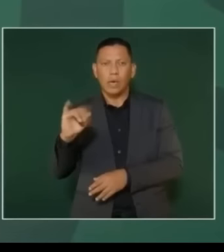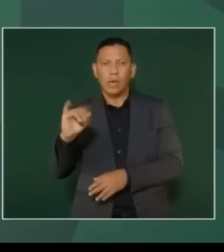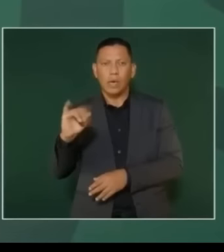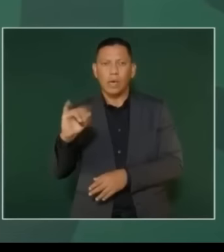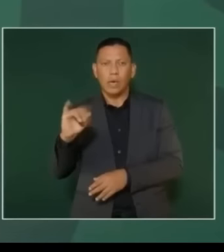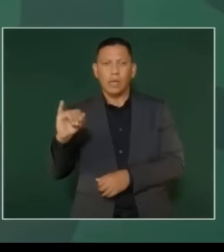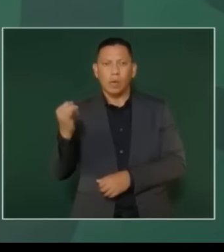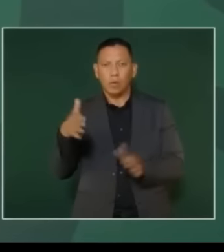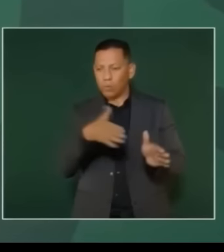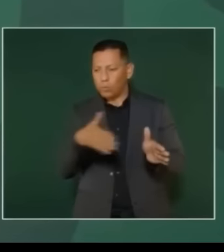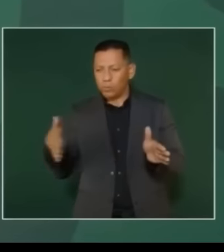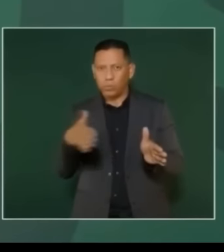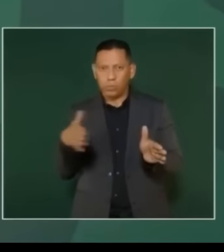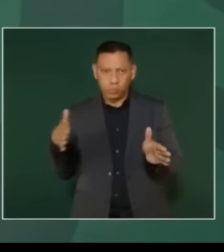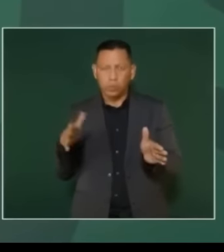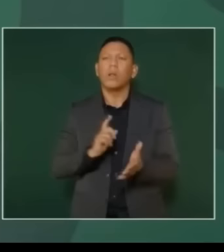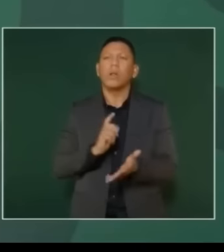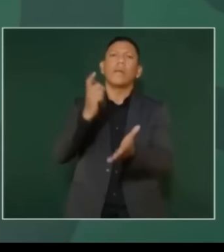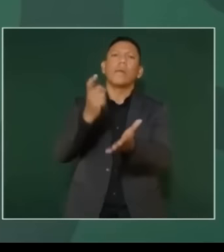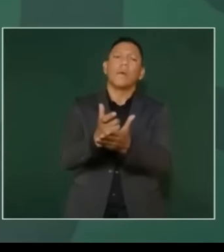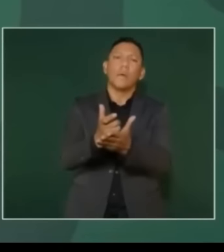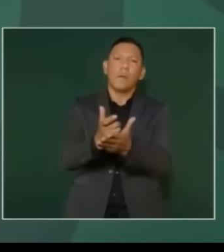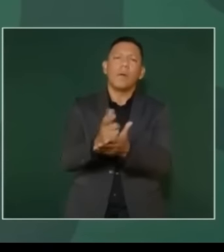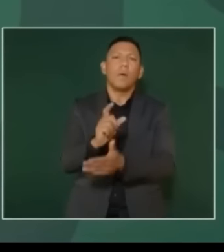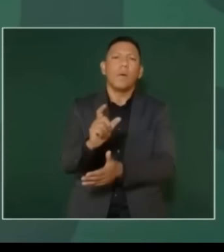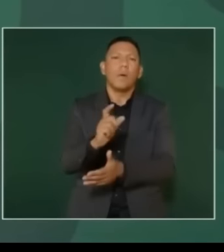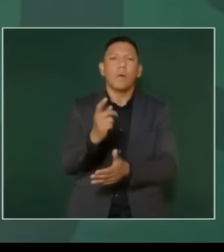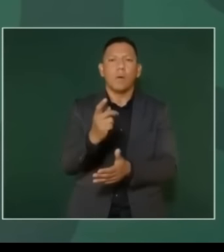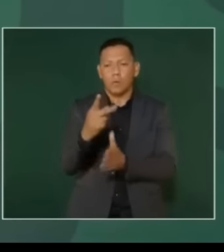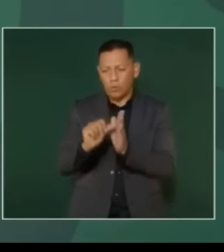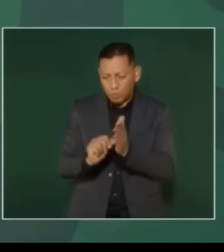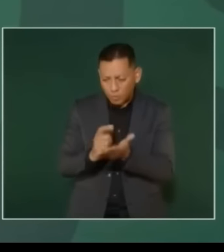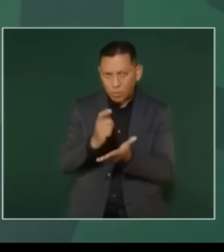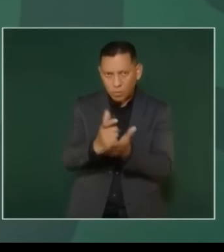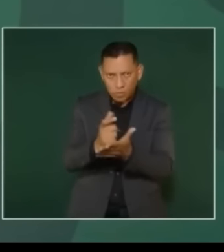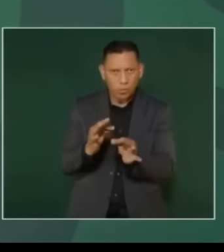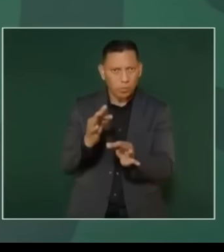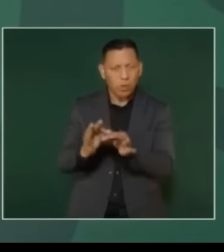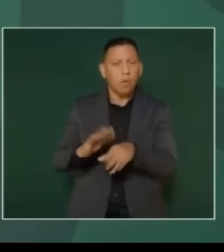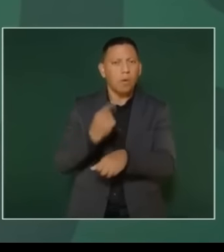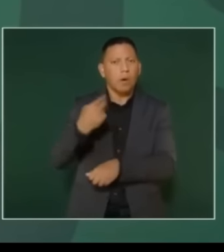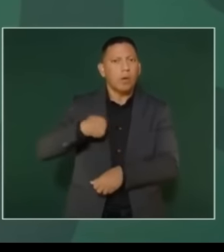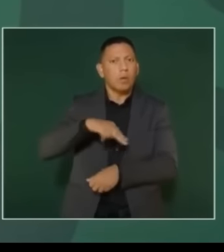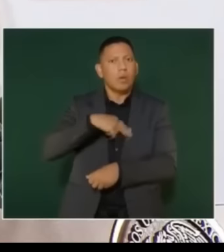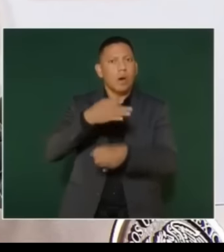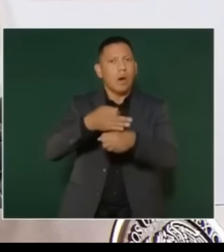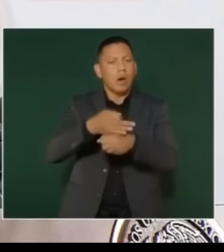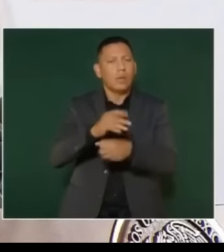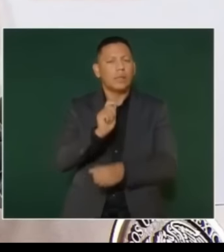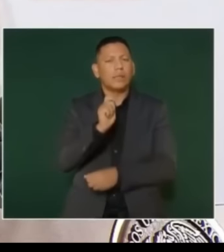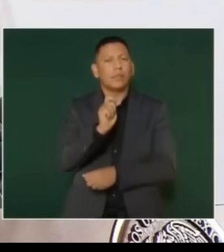su nacimiento. Y a ellos les pagaremos el bimestre correspondiente porque lo que tenemos limitado